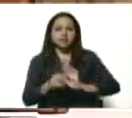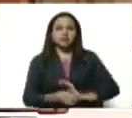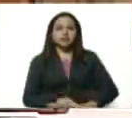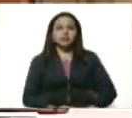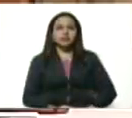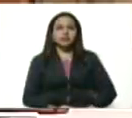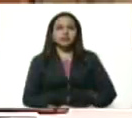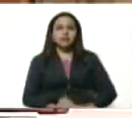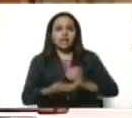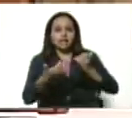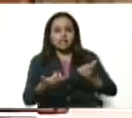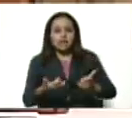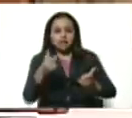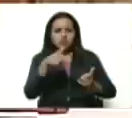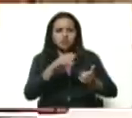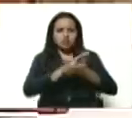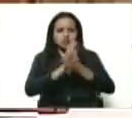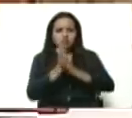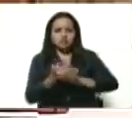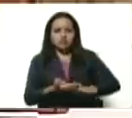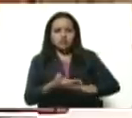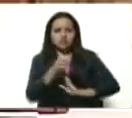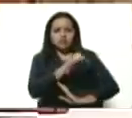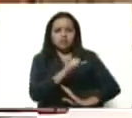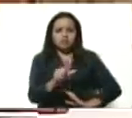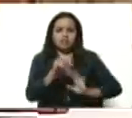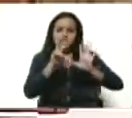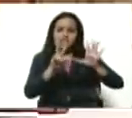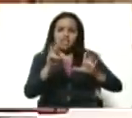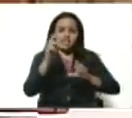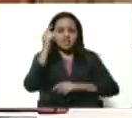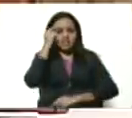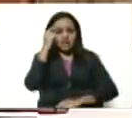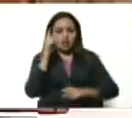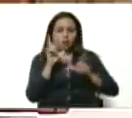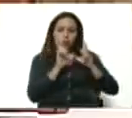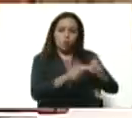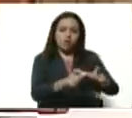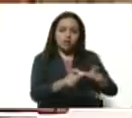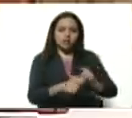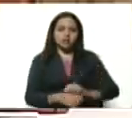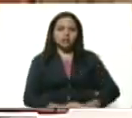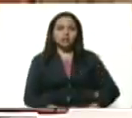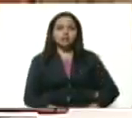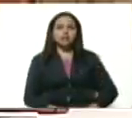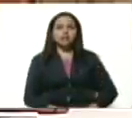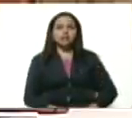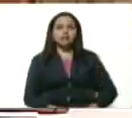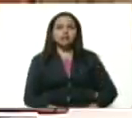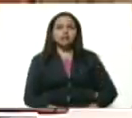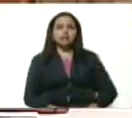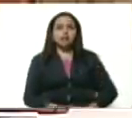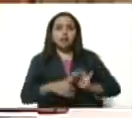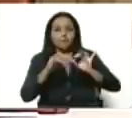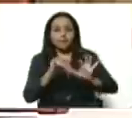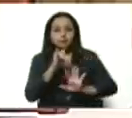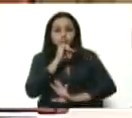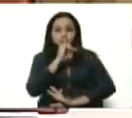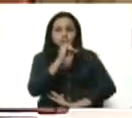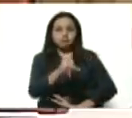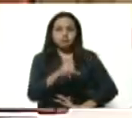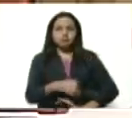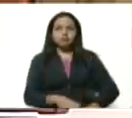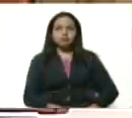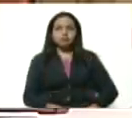estamos ya por culminar esta semana de siete días de cuarenta y como bien lo hemos venido informando